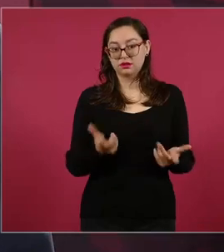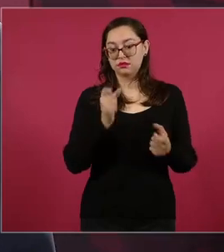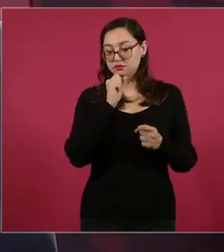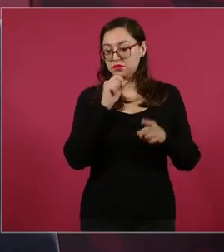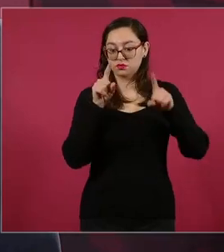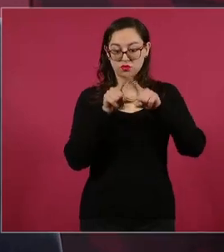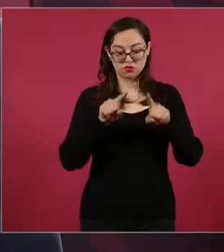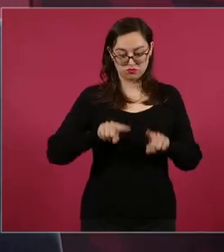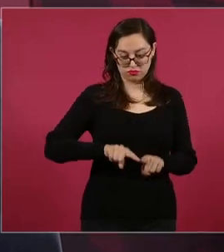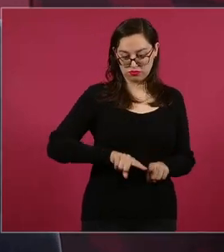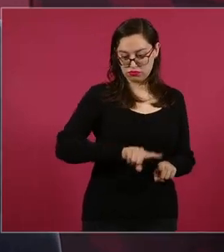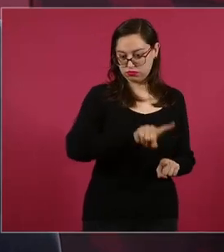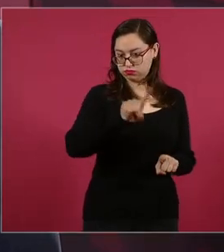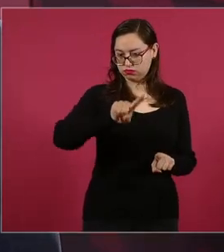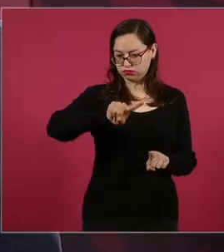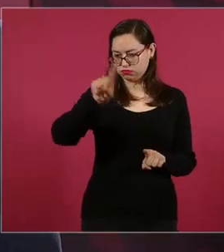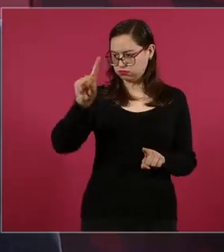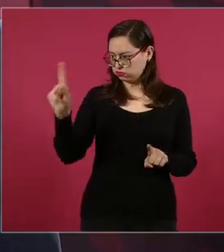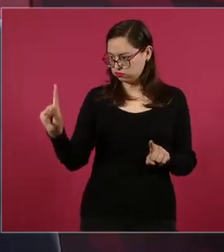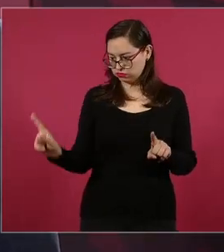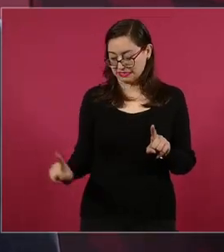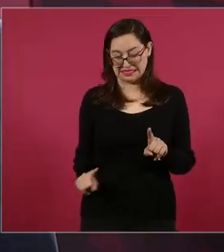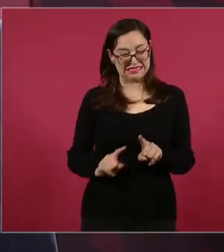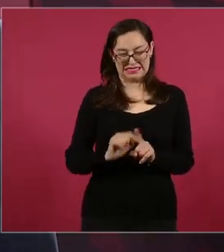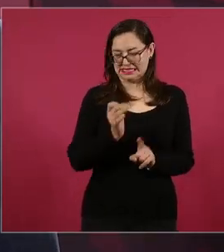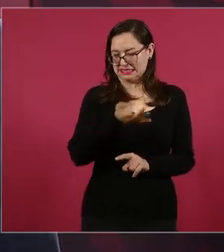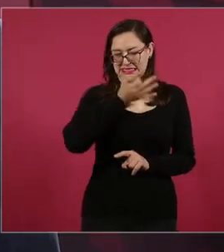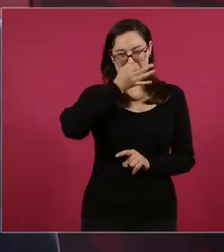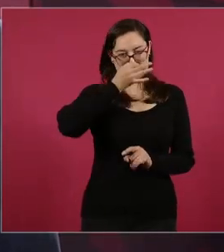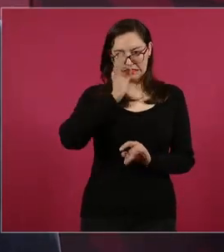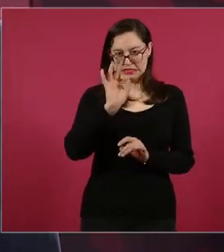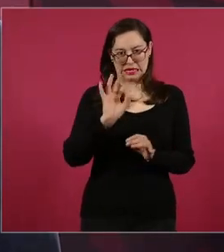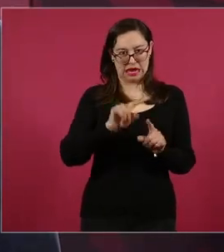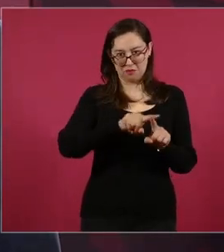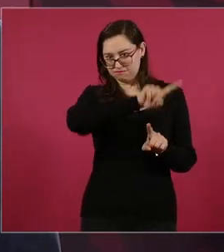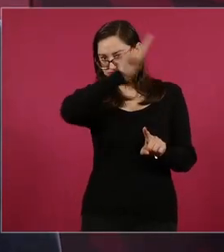circuito del Tren Maya, los trenes